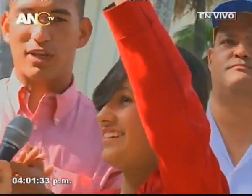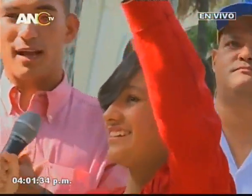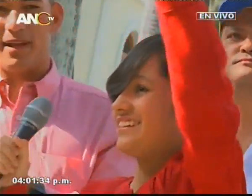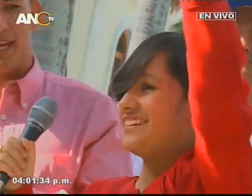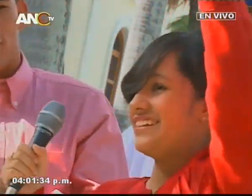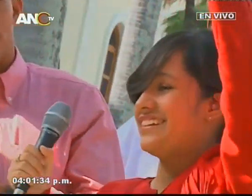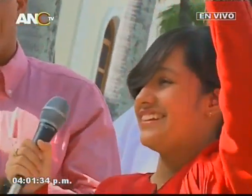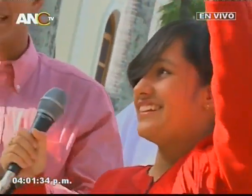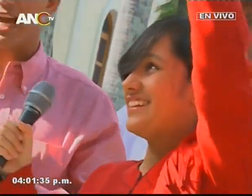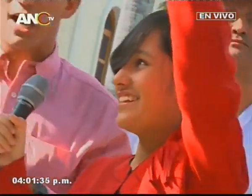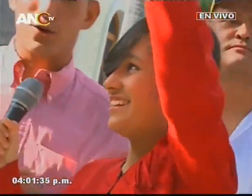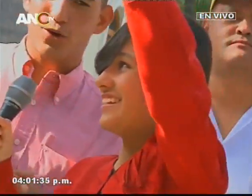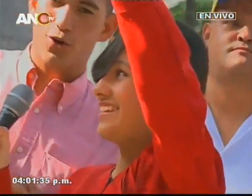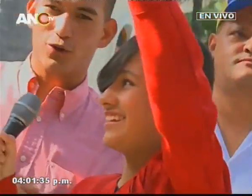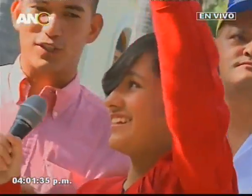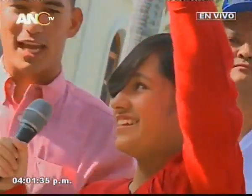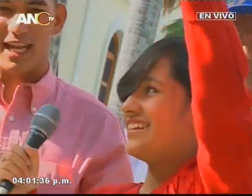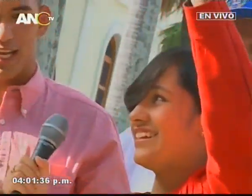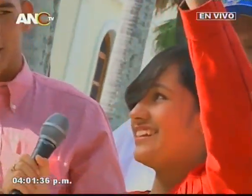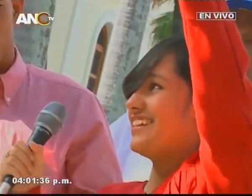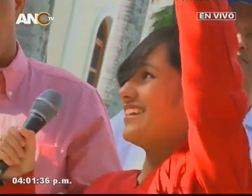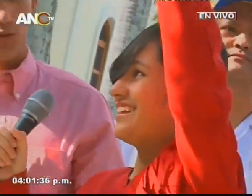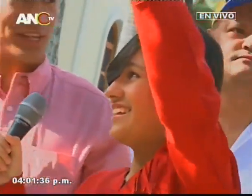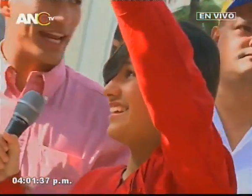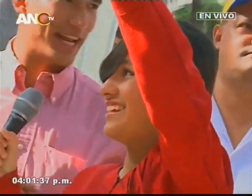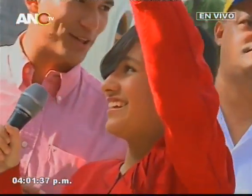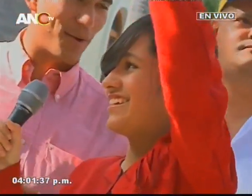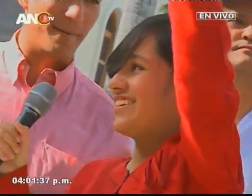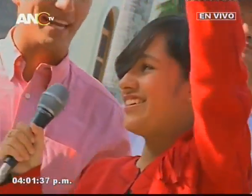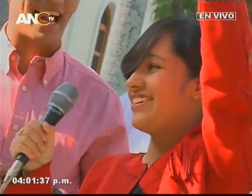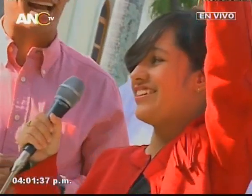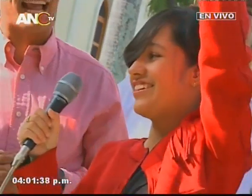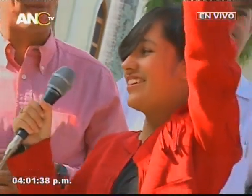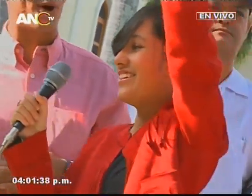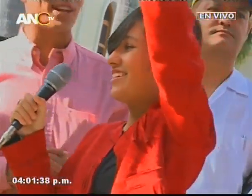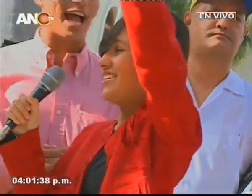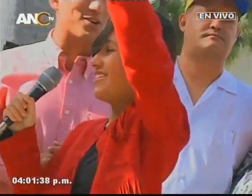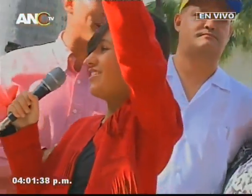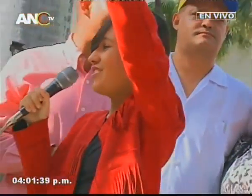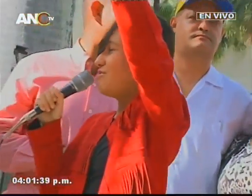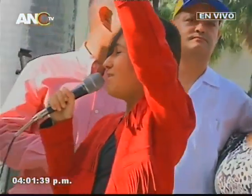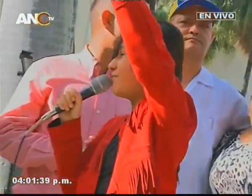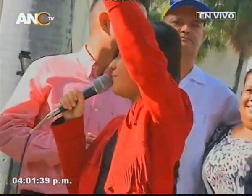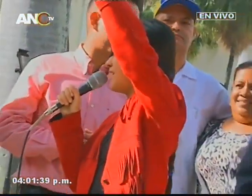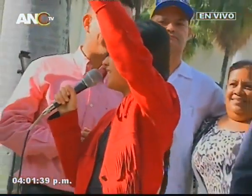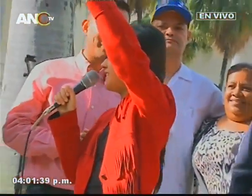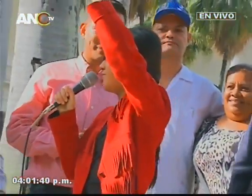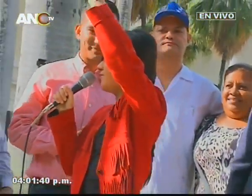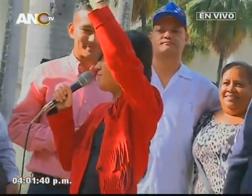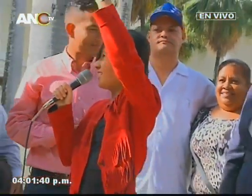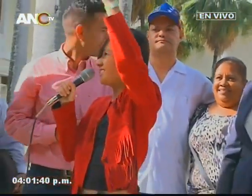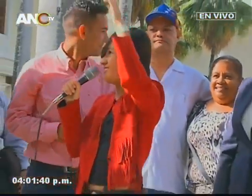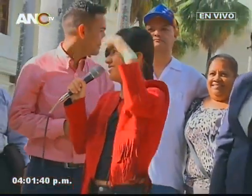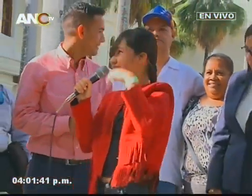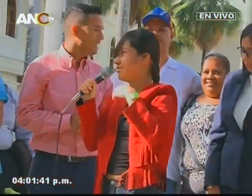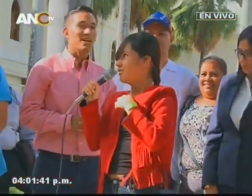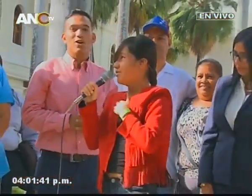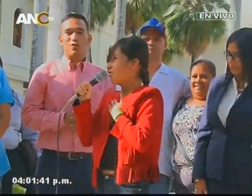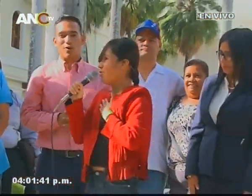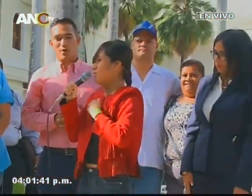Por los caminos del llano, lucerito, lucerito, mira que voy a llorar. Pero para que cantemos, ven, para